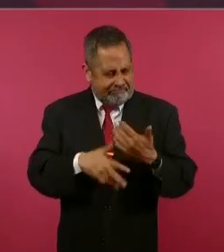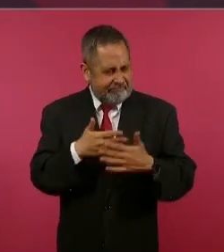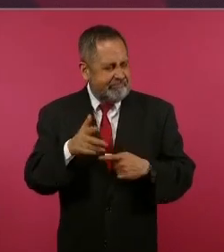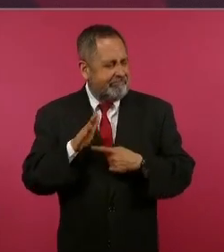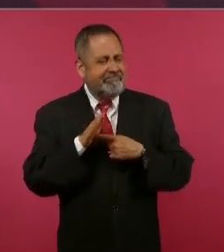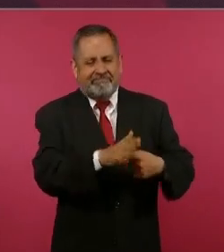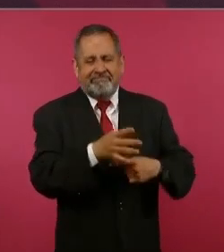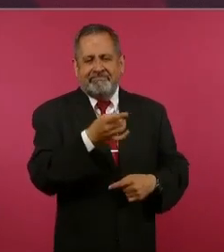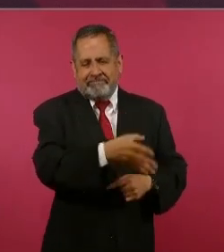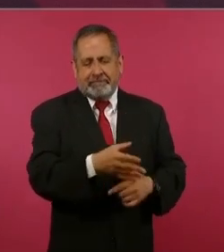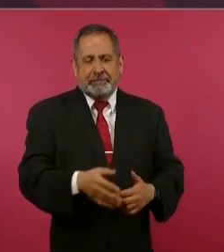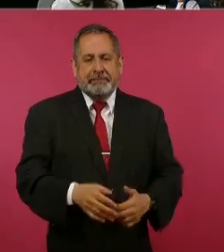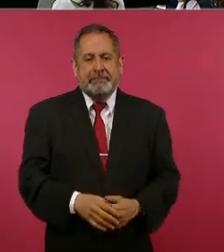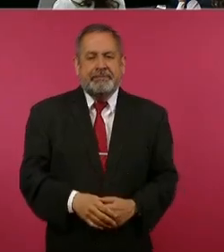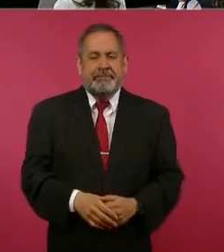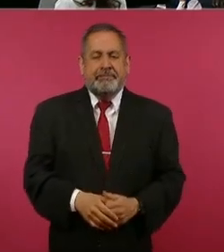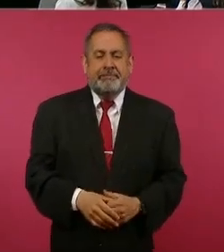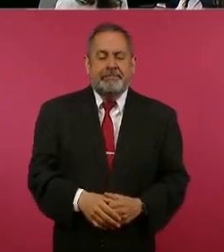¿Eh?